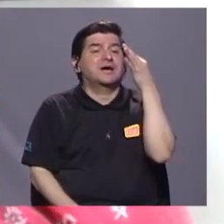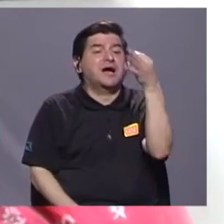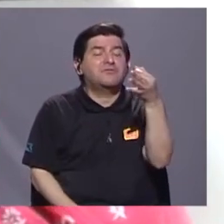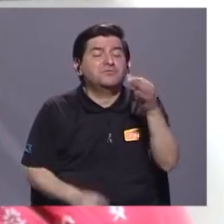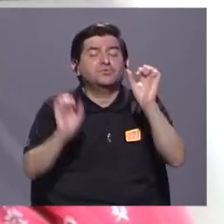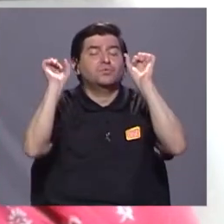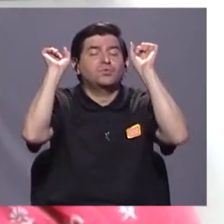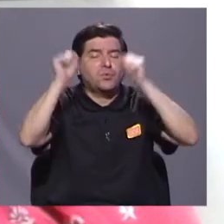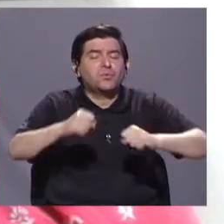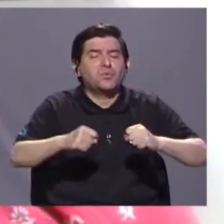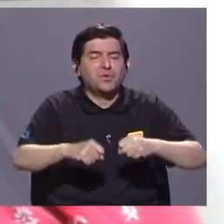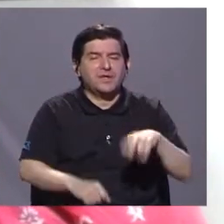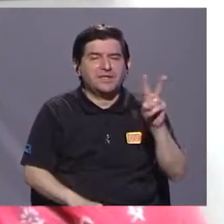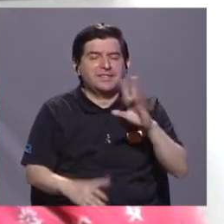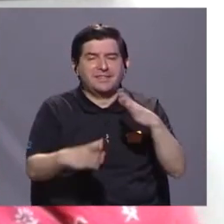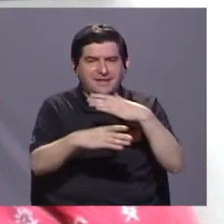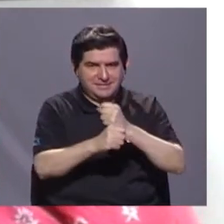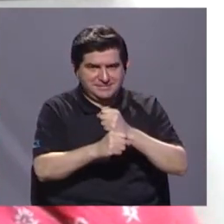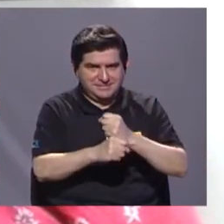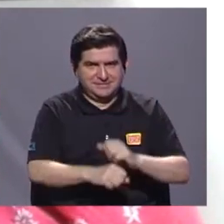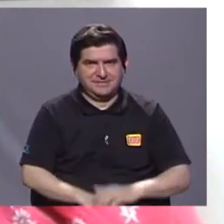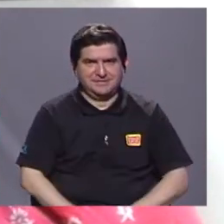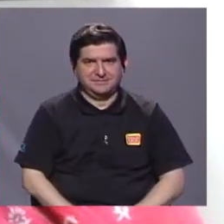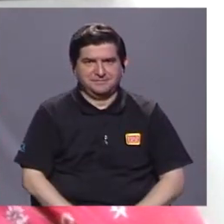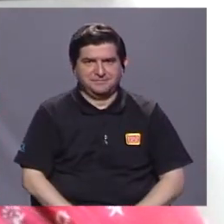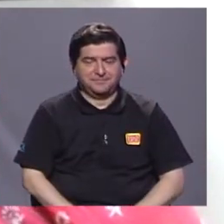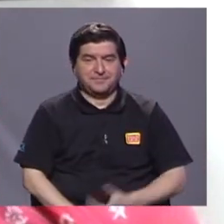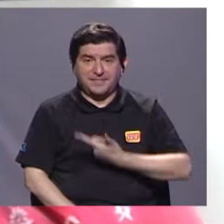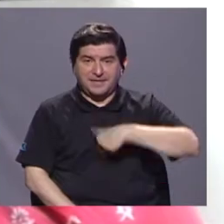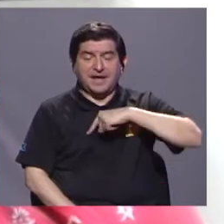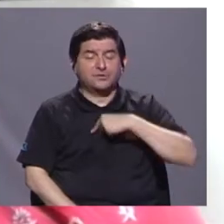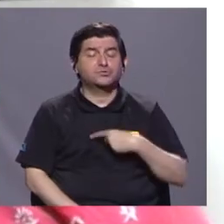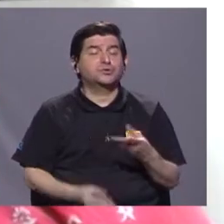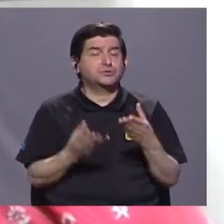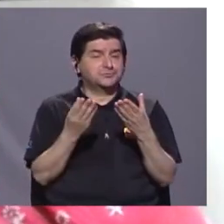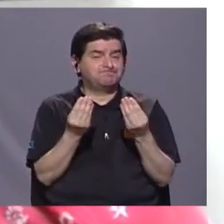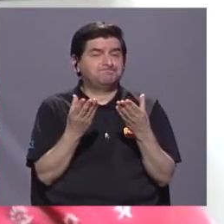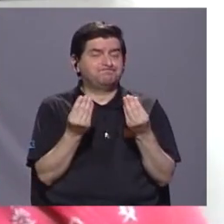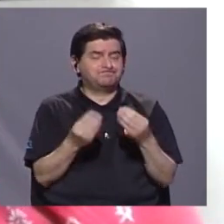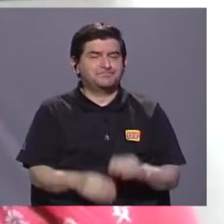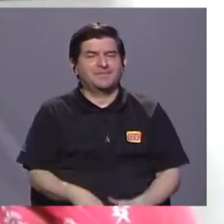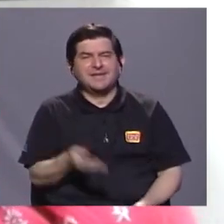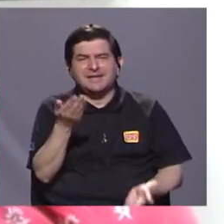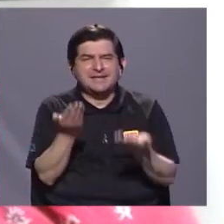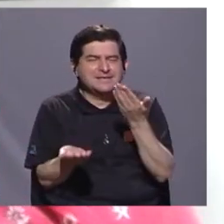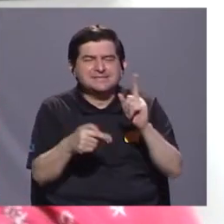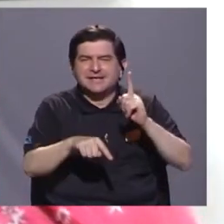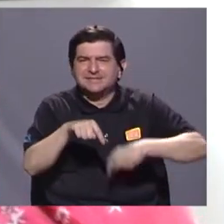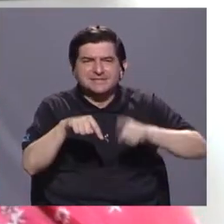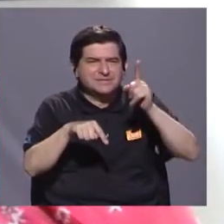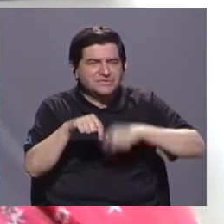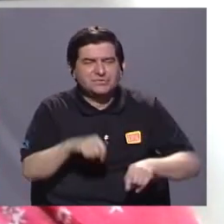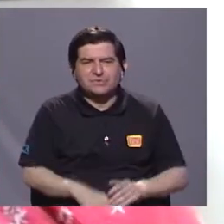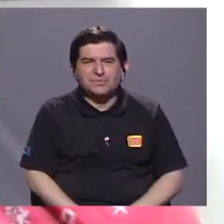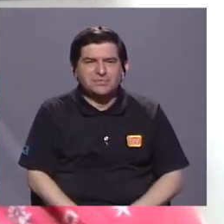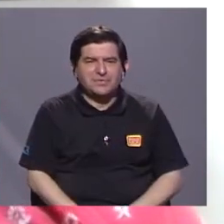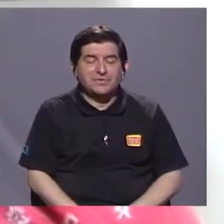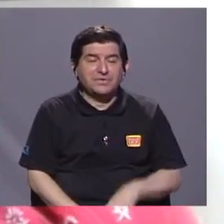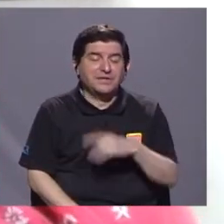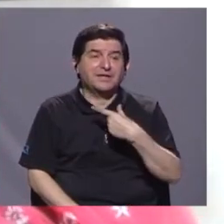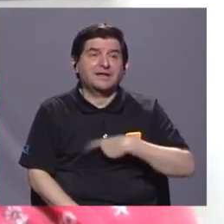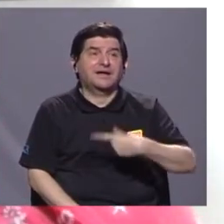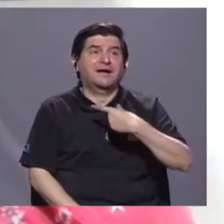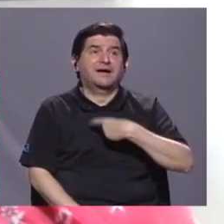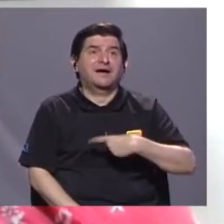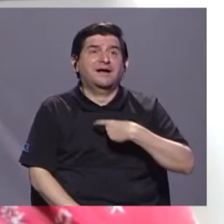puede llegar a hacer y por lo tanto nos asusta un poco de que no lleguemos al gran deseado